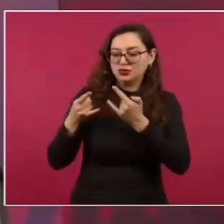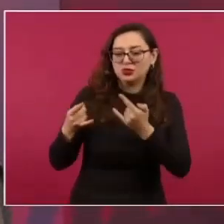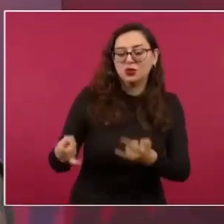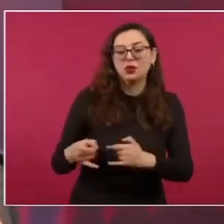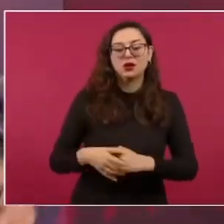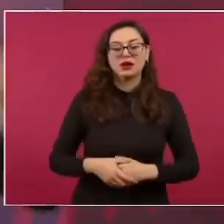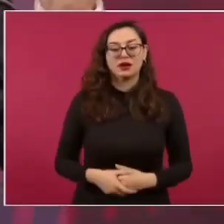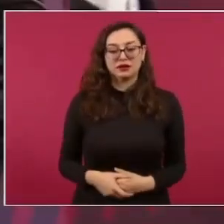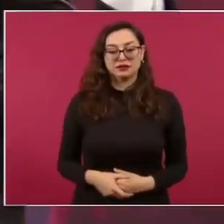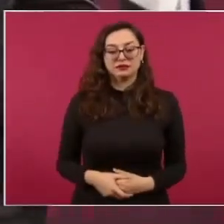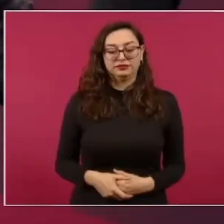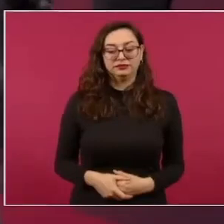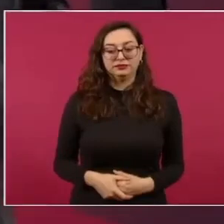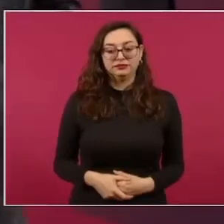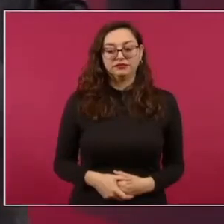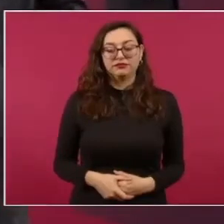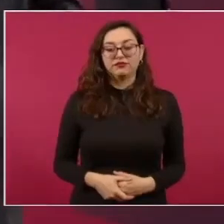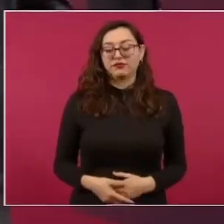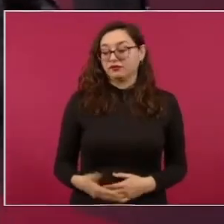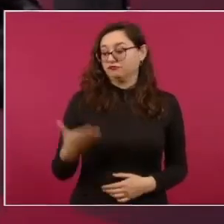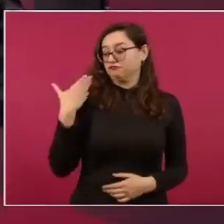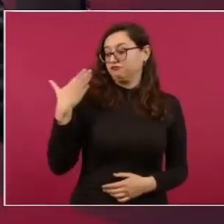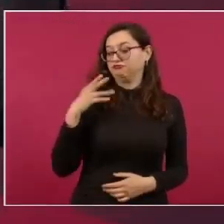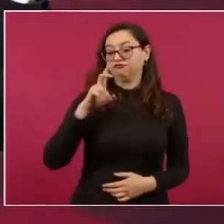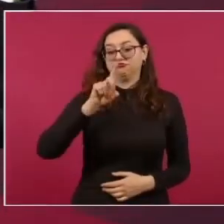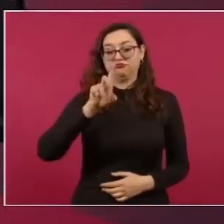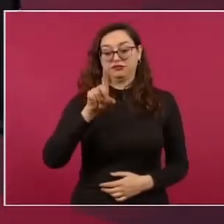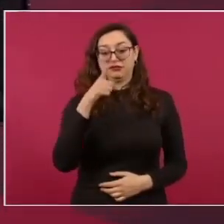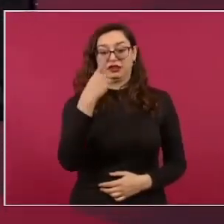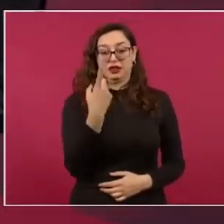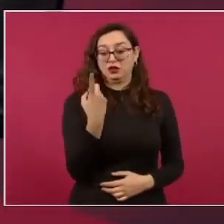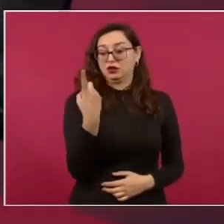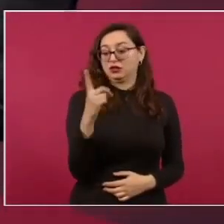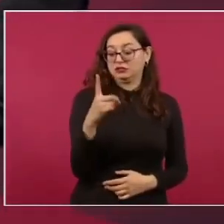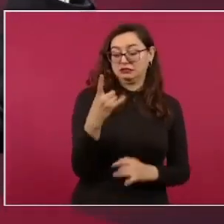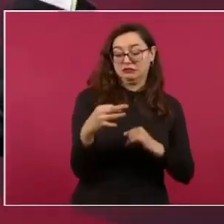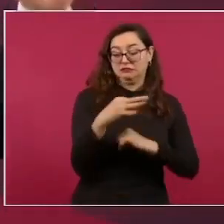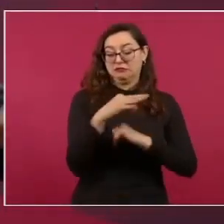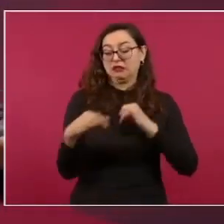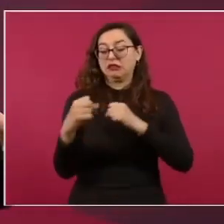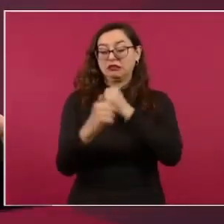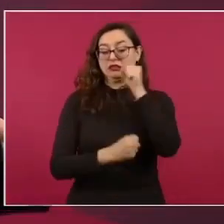Palenque, tenía yo detrás el templo de las inscripciones. Ahí los mayas